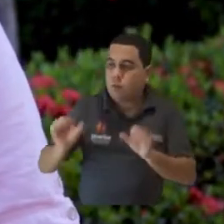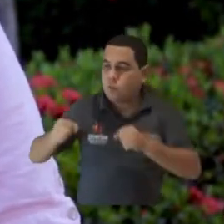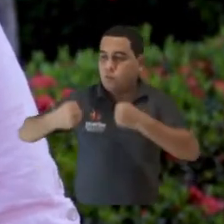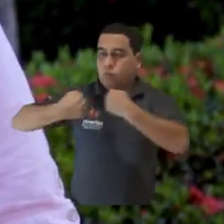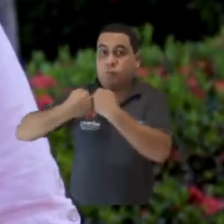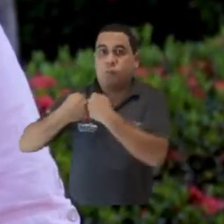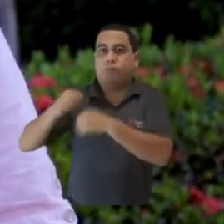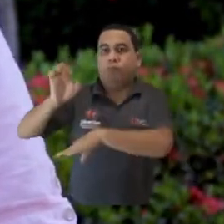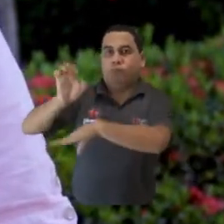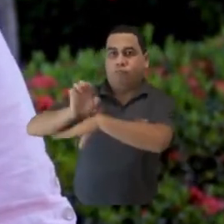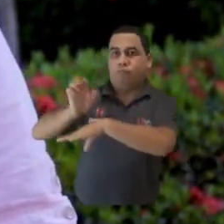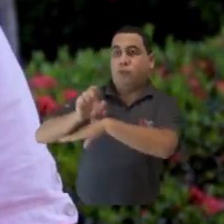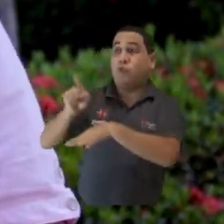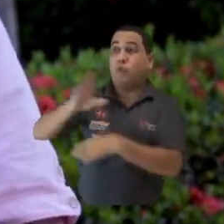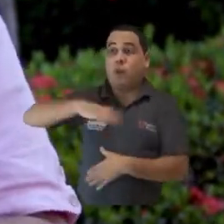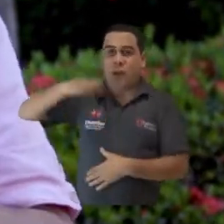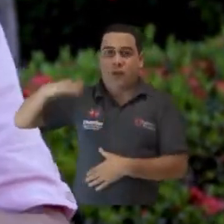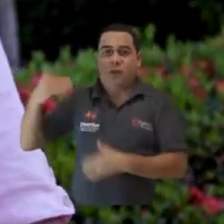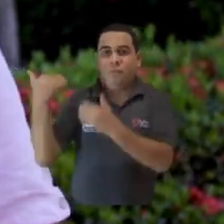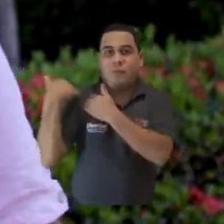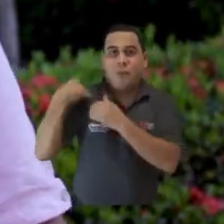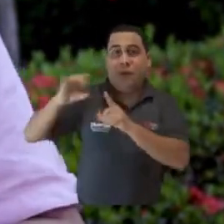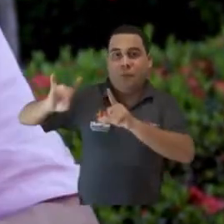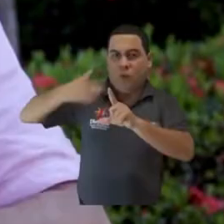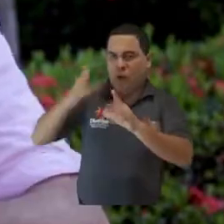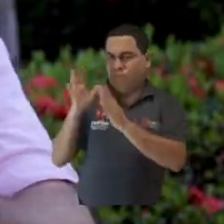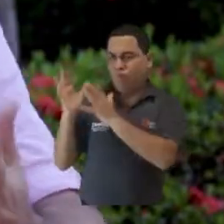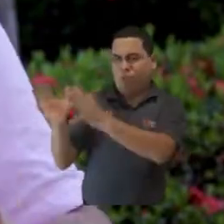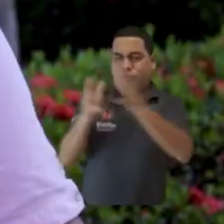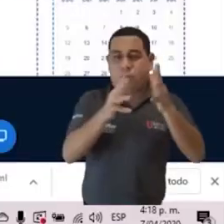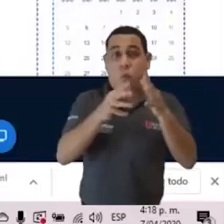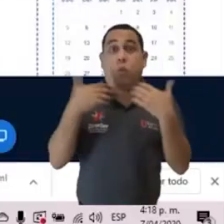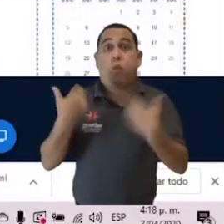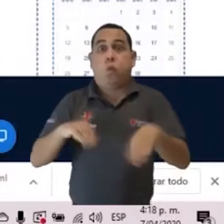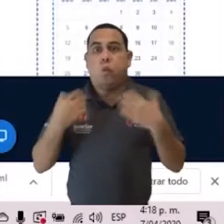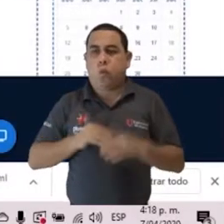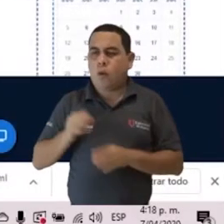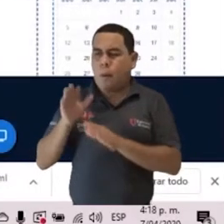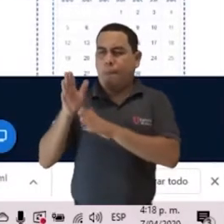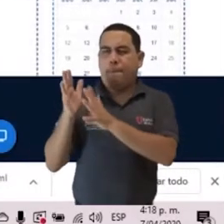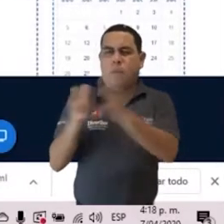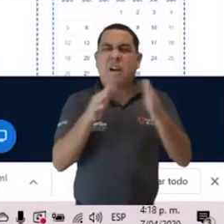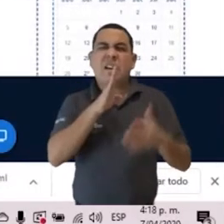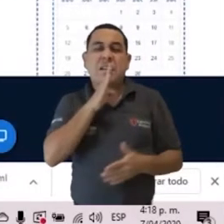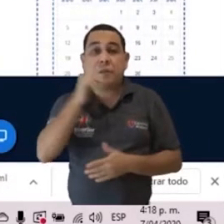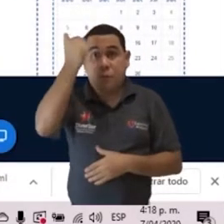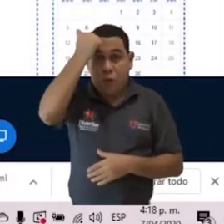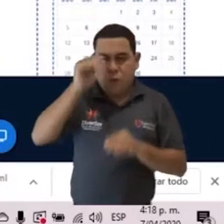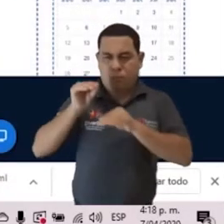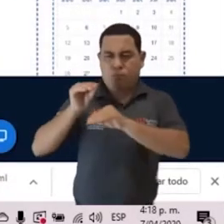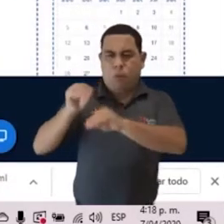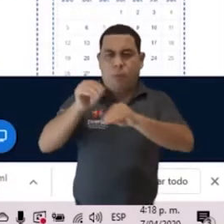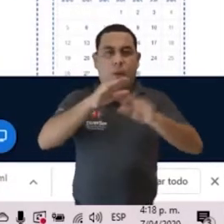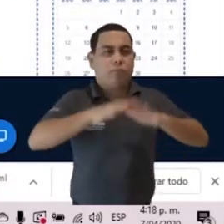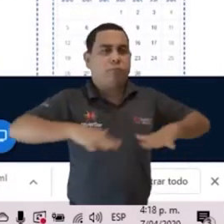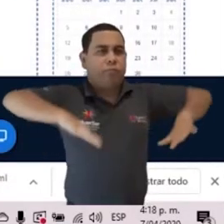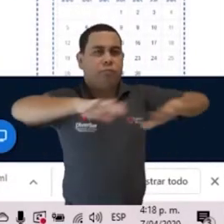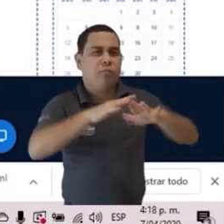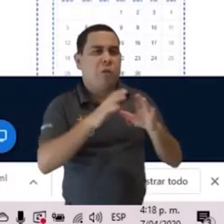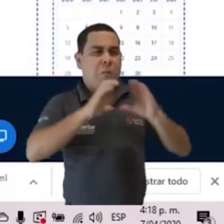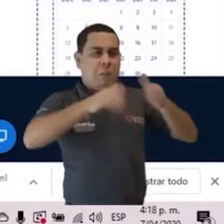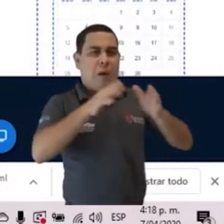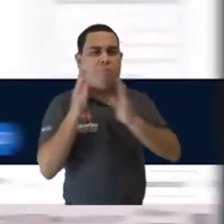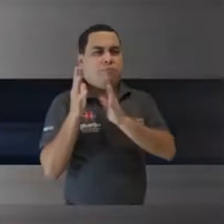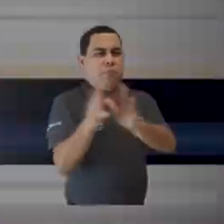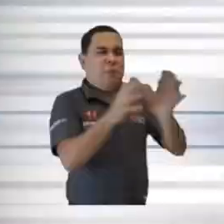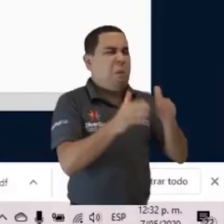convenio con IU Digital de Antioquia, encontramos que en ellos se trabajaron la parte de formación de ambientes de aprendizaje